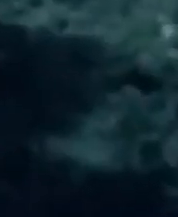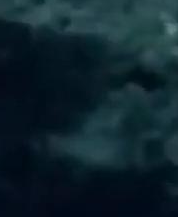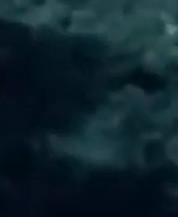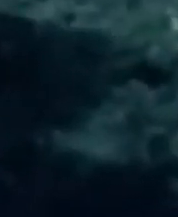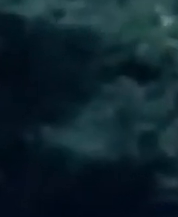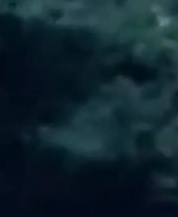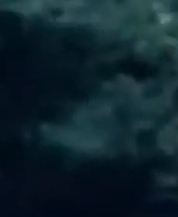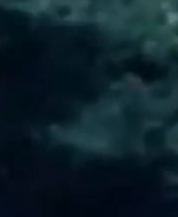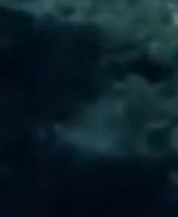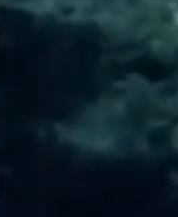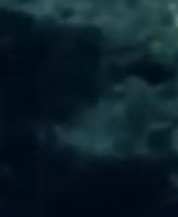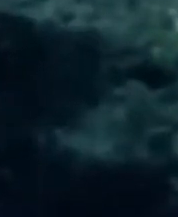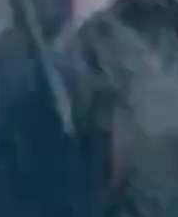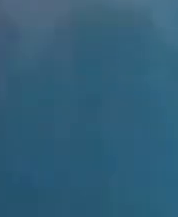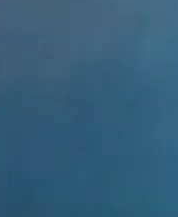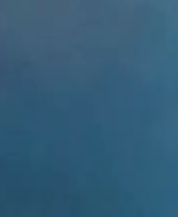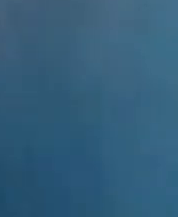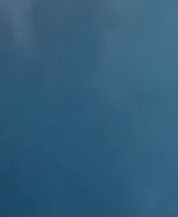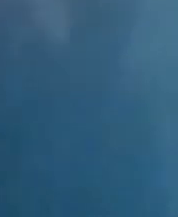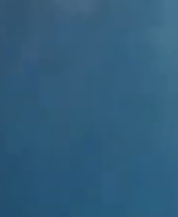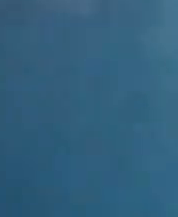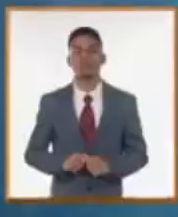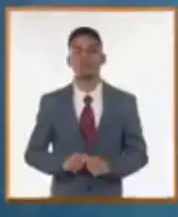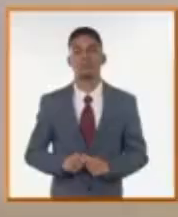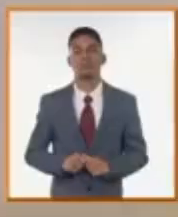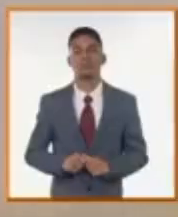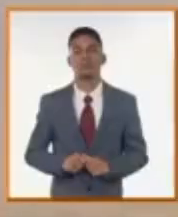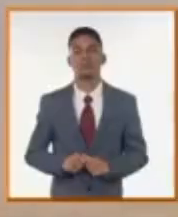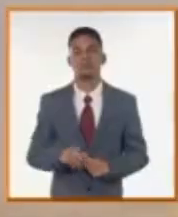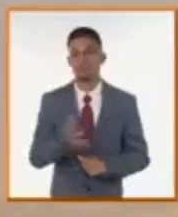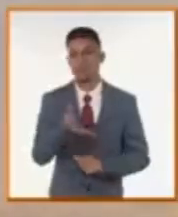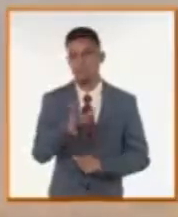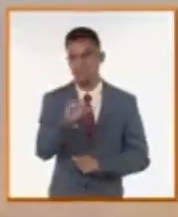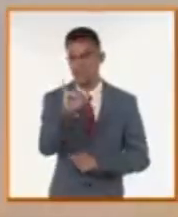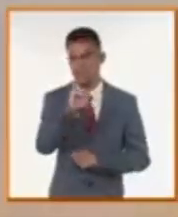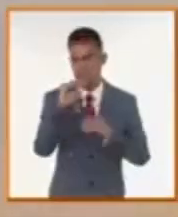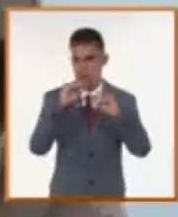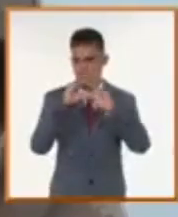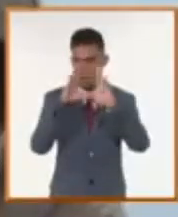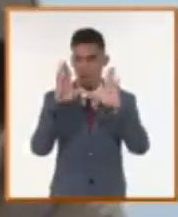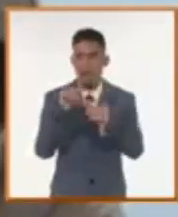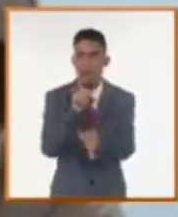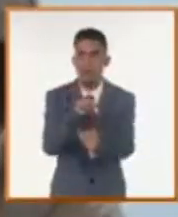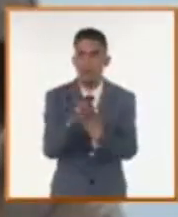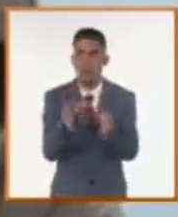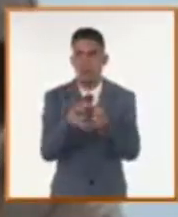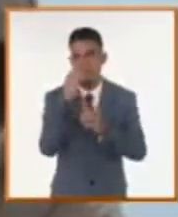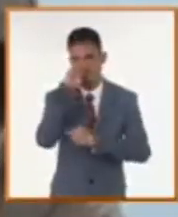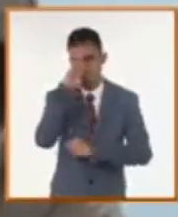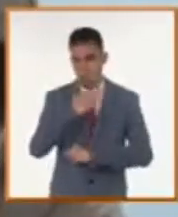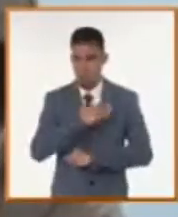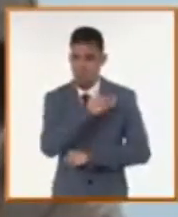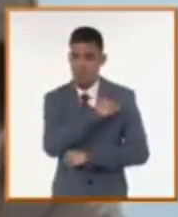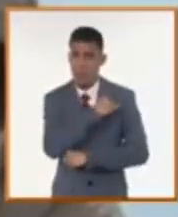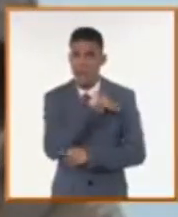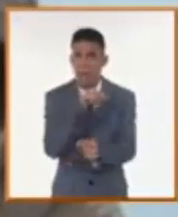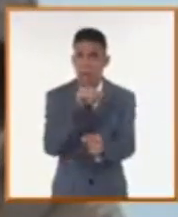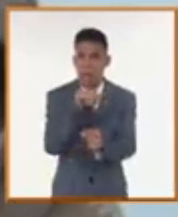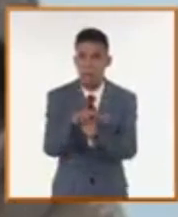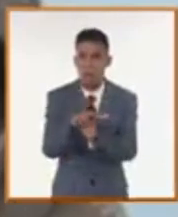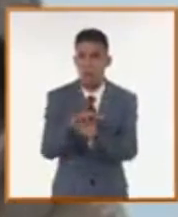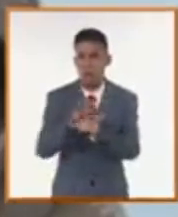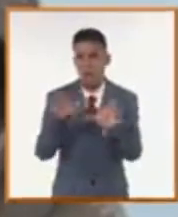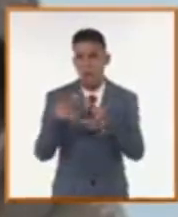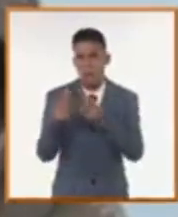Alrededor de las 6 de la mañana, empezó la artillería nuestra a hostigar al enemigo. Apoyada con la aviación,